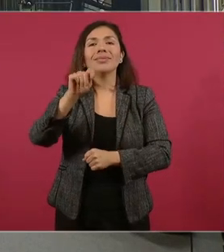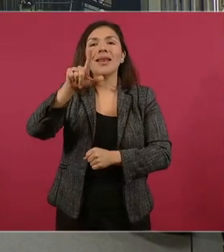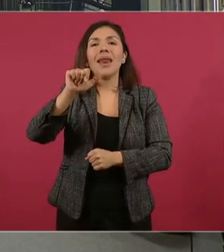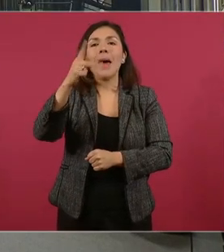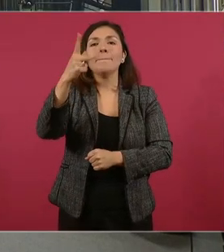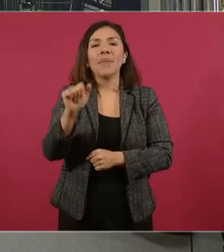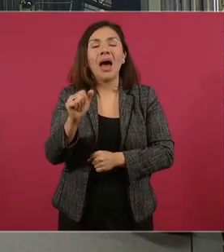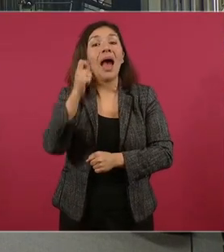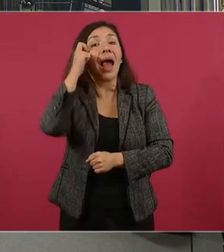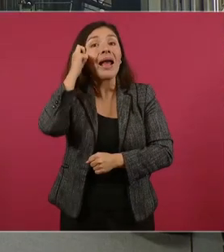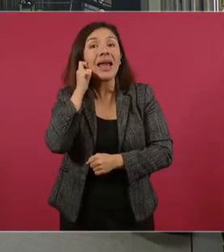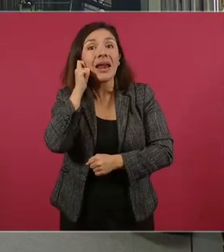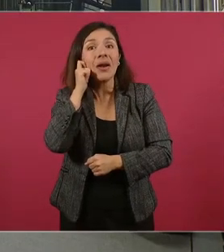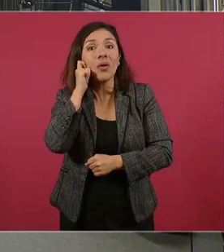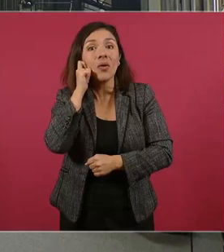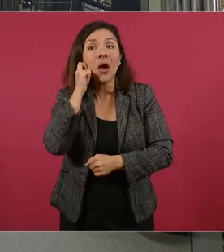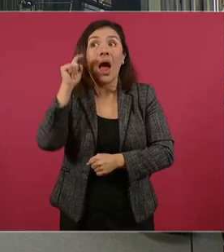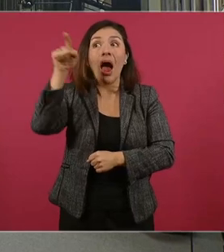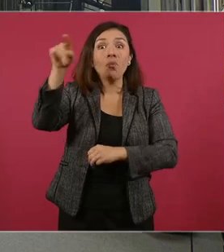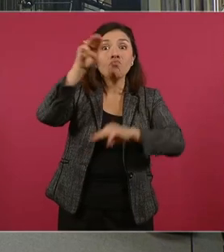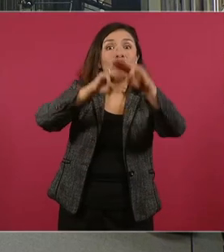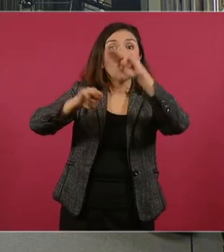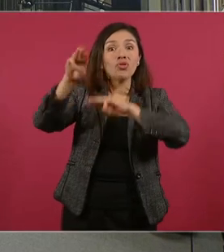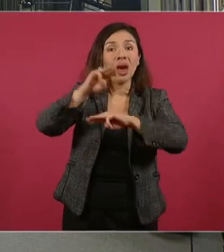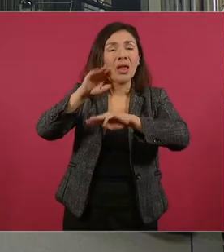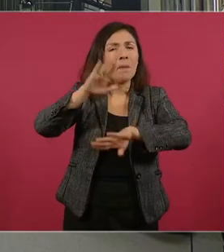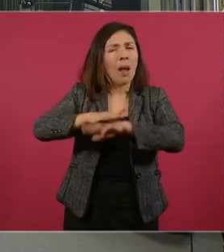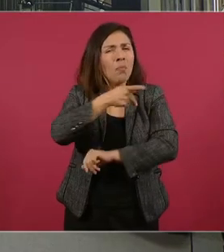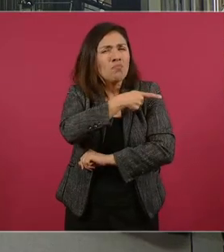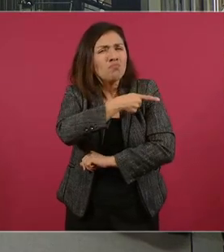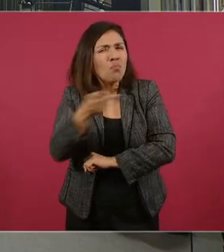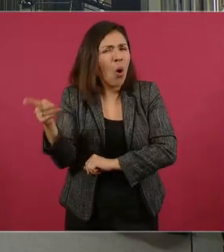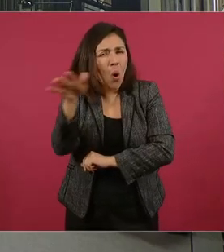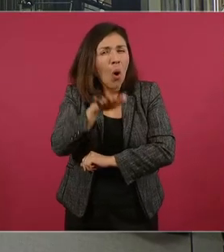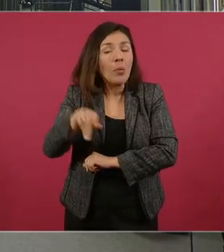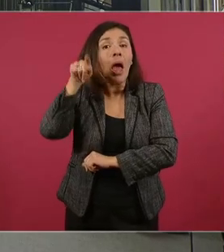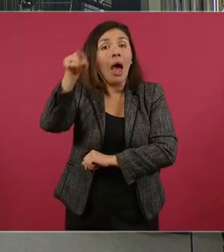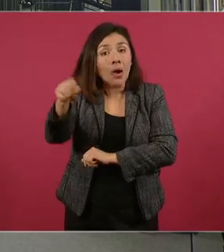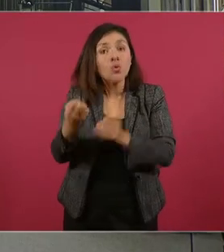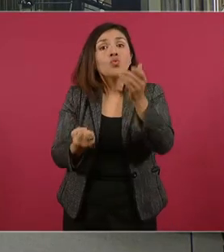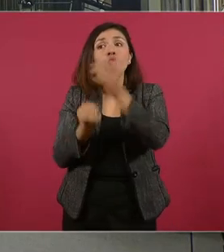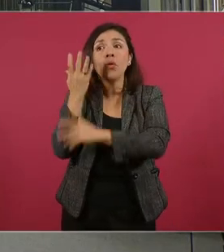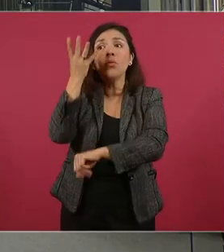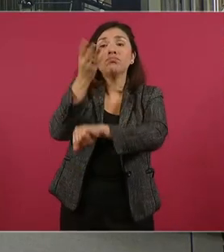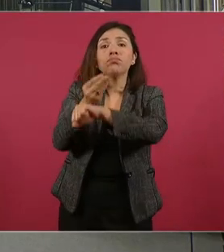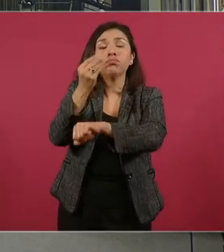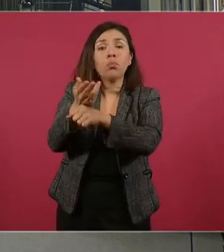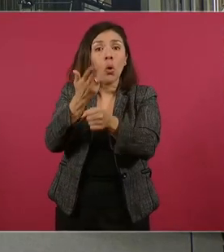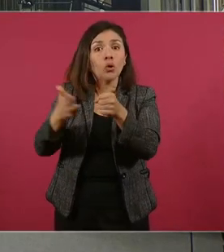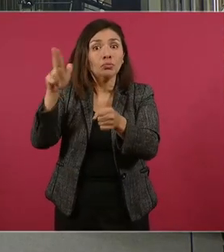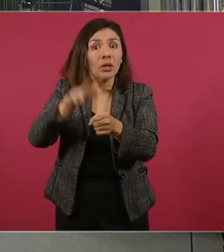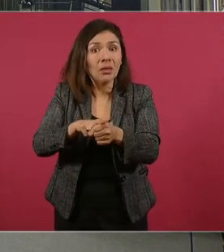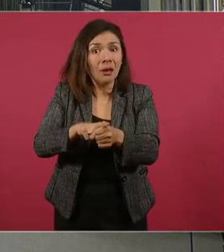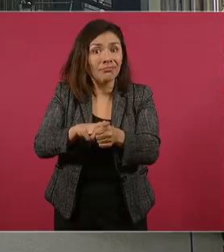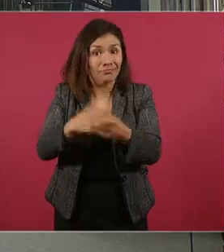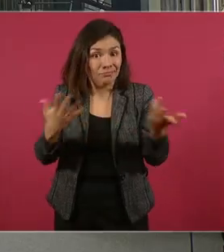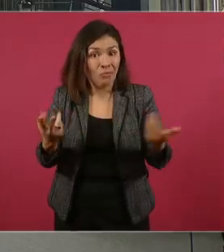Guerrero, en la montaña, en la zona más pobre de México. Dos hospitales